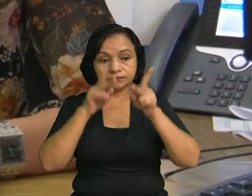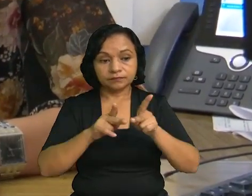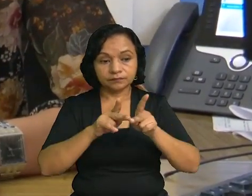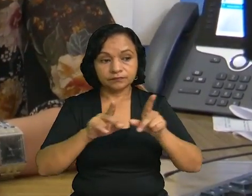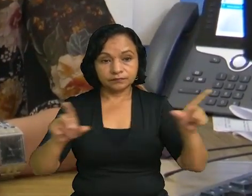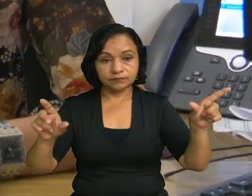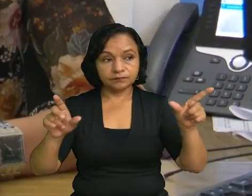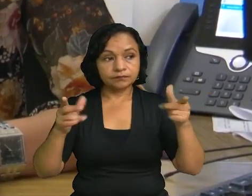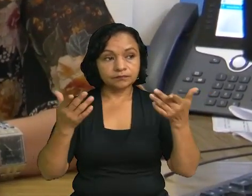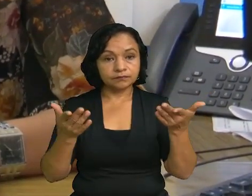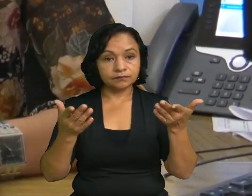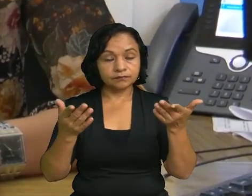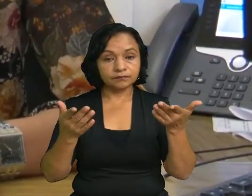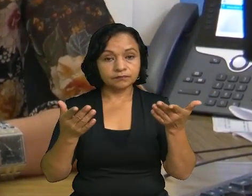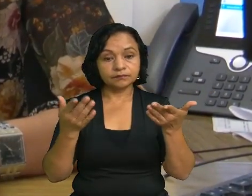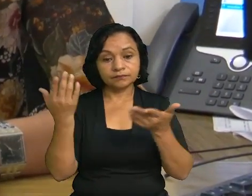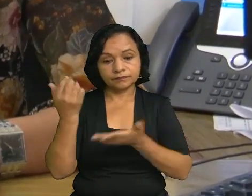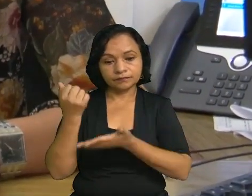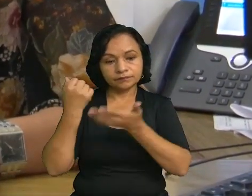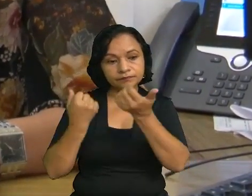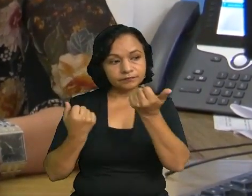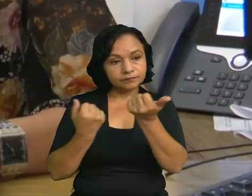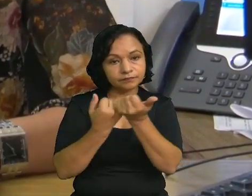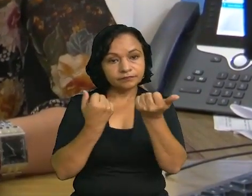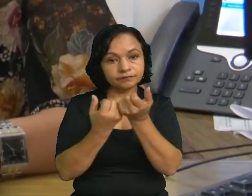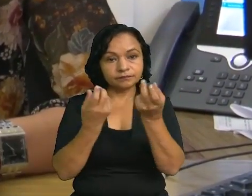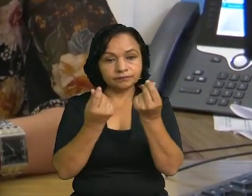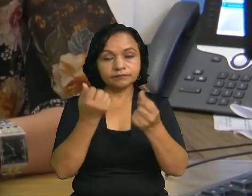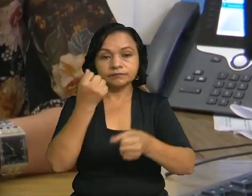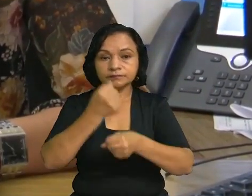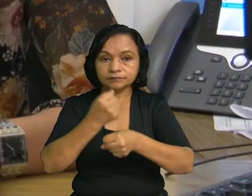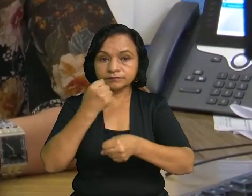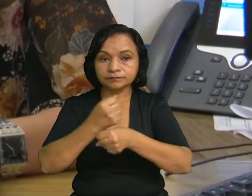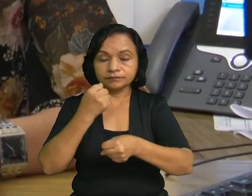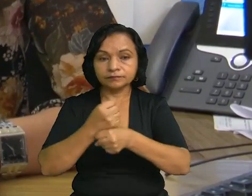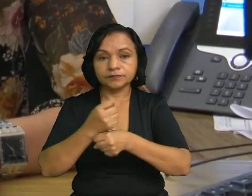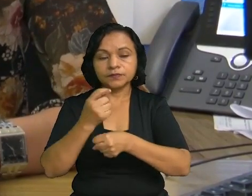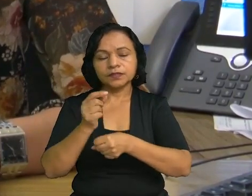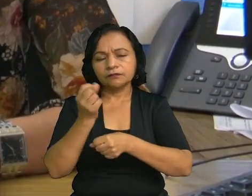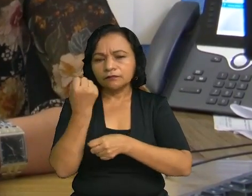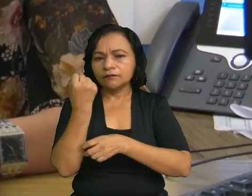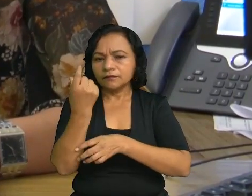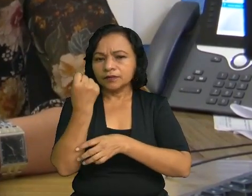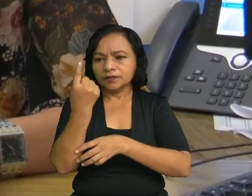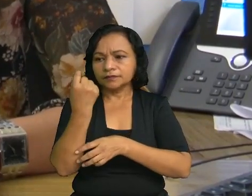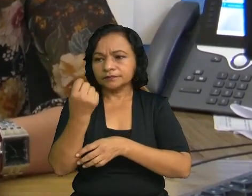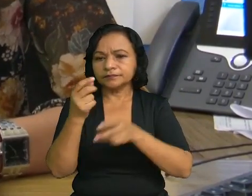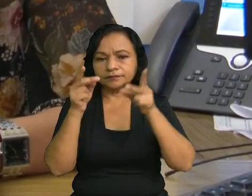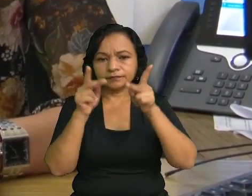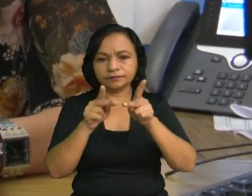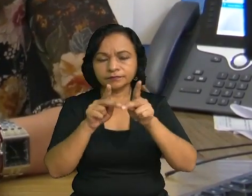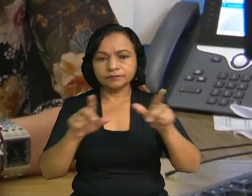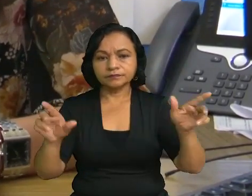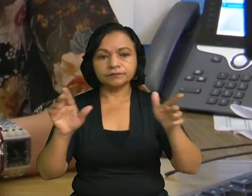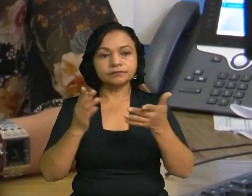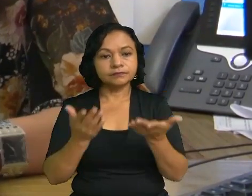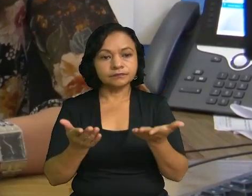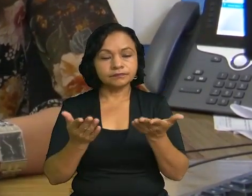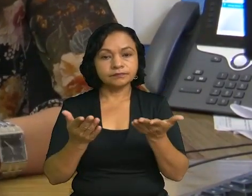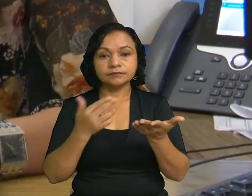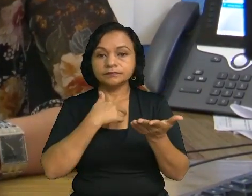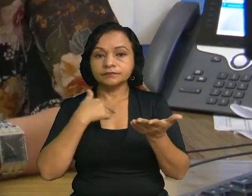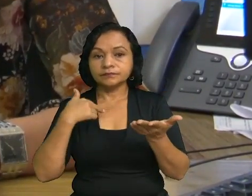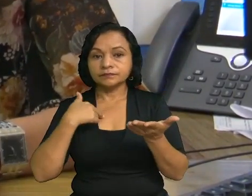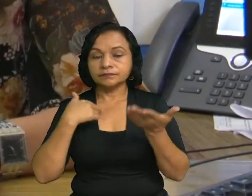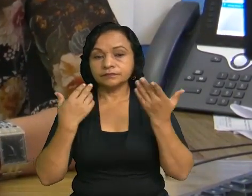adquisiciones de la única fuente de financiamiento con la que trabajando tardó un poco la aprobación del plan general de adquisición lo cual es